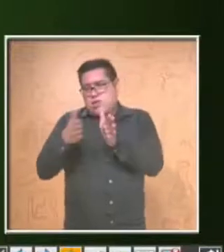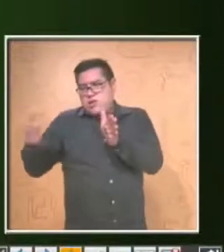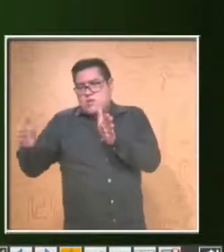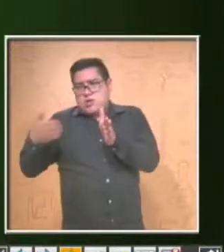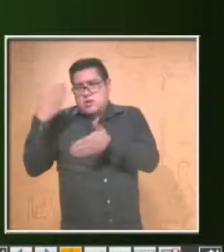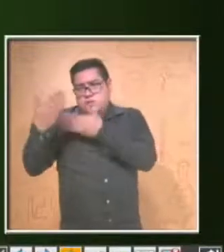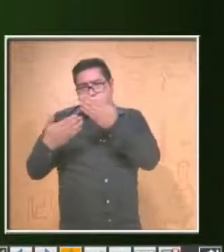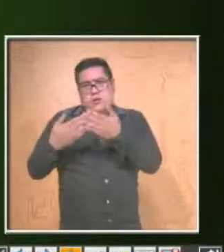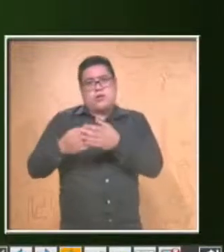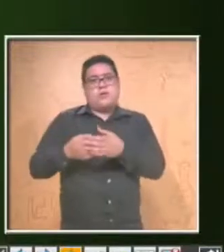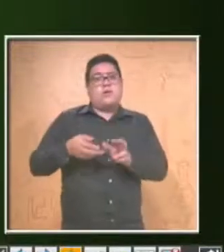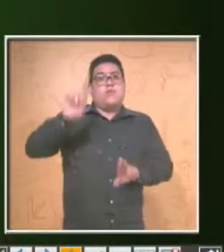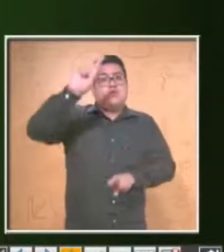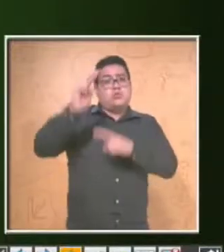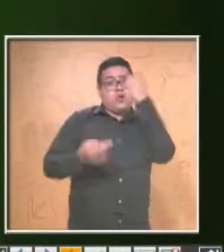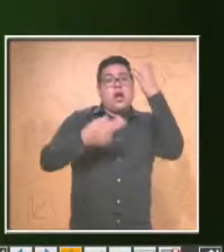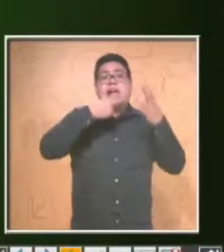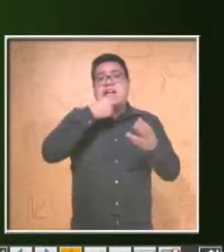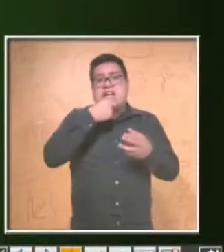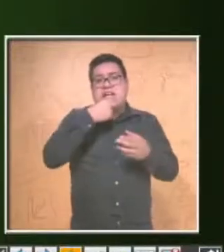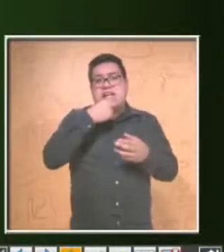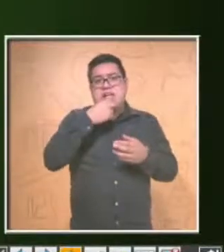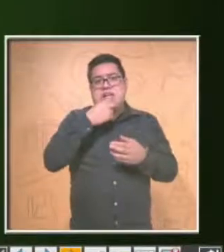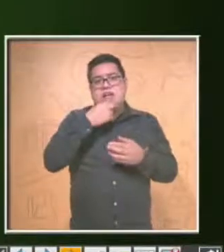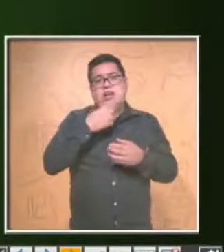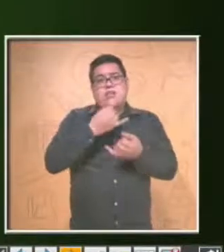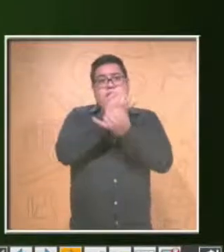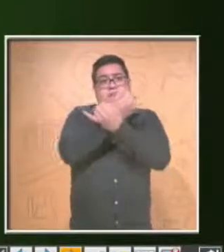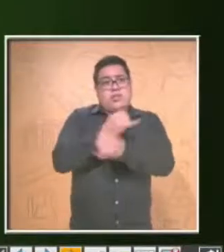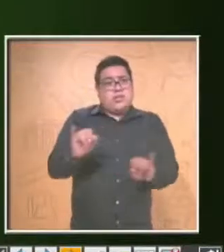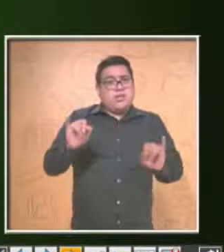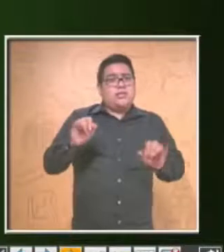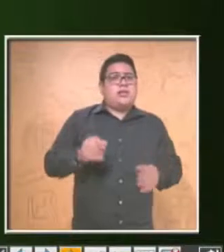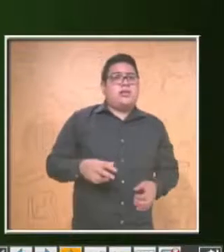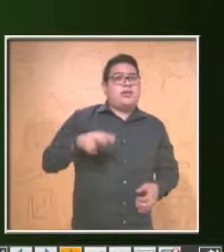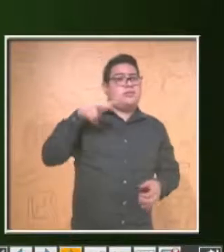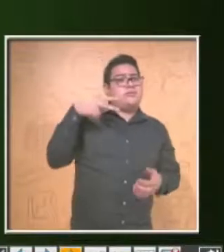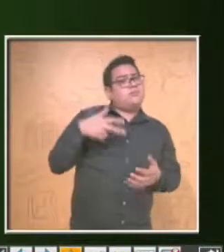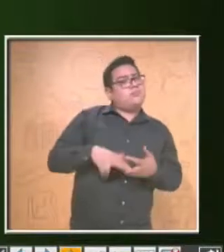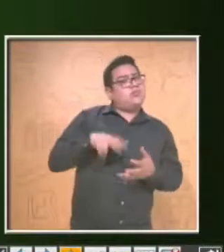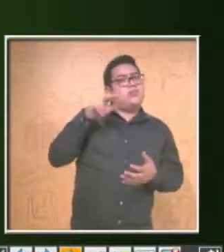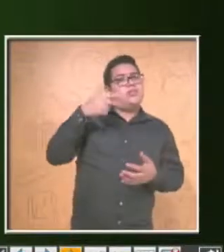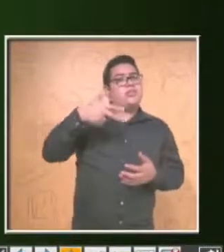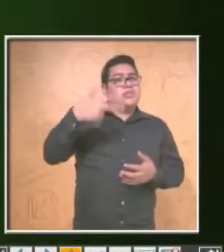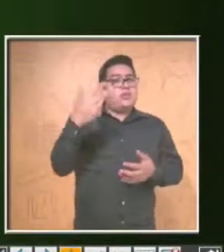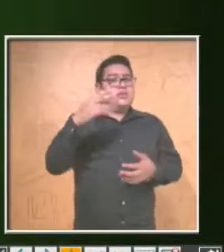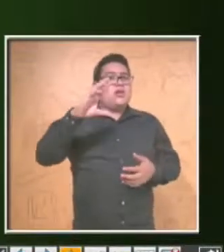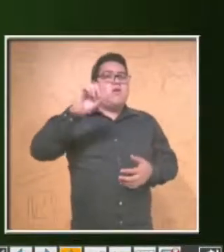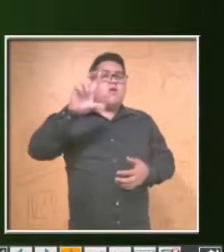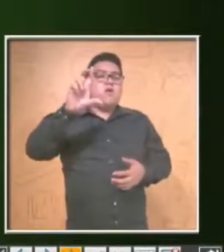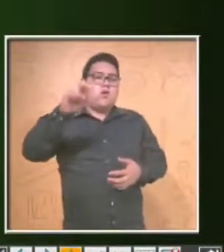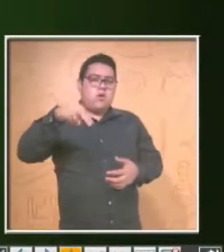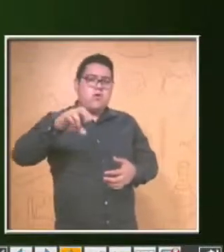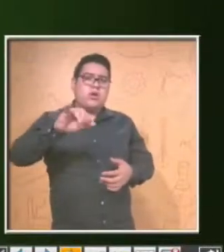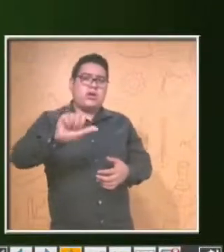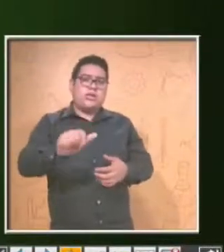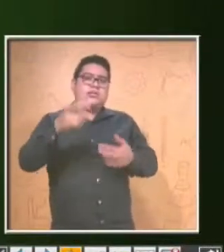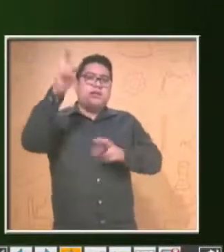la Revolución Inglesa, la independencia de las 13 colonias que viste en segundo grado y la Revolución Francesa.